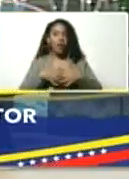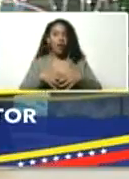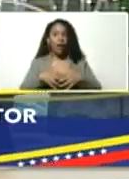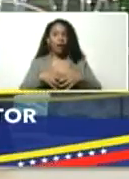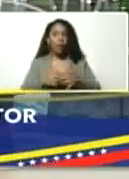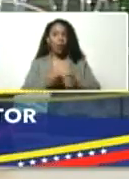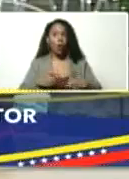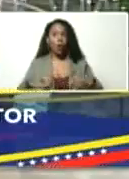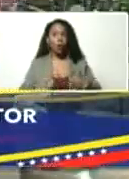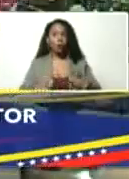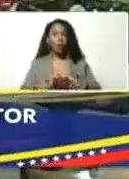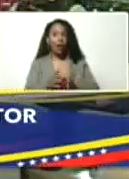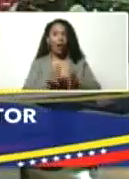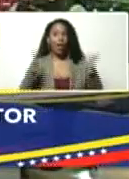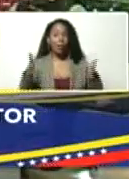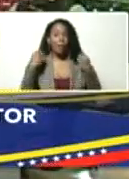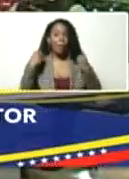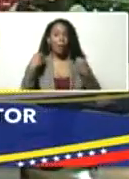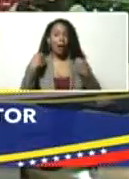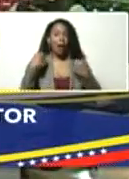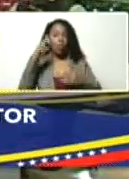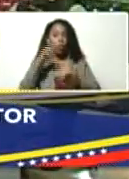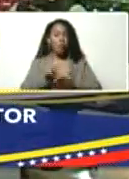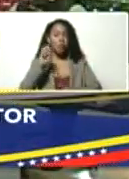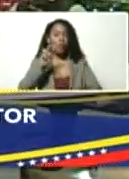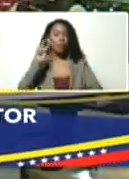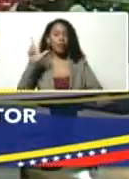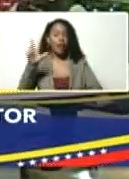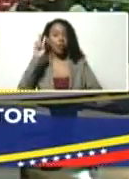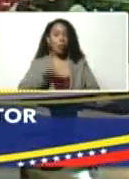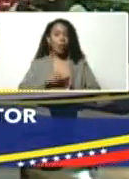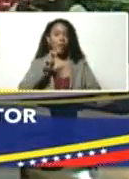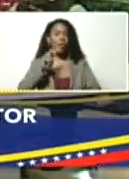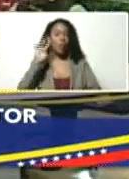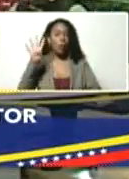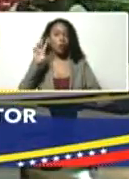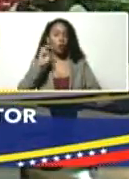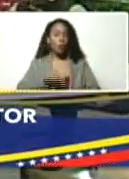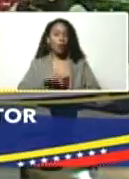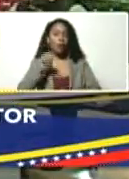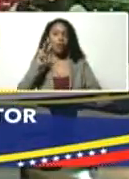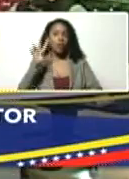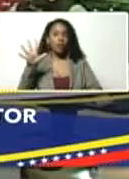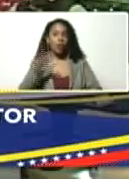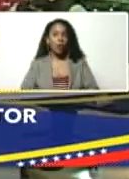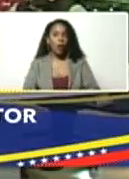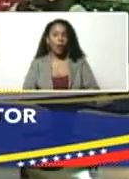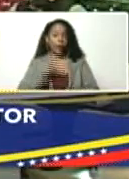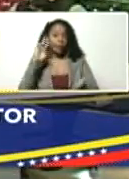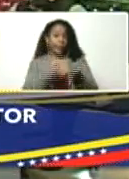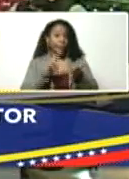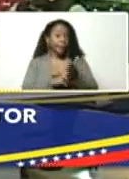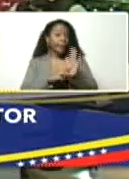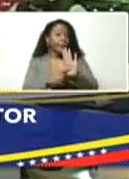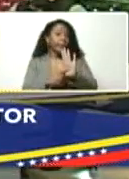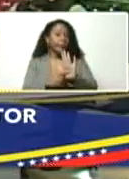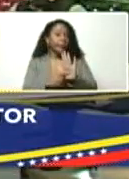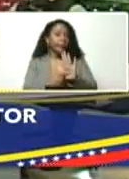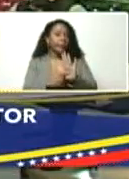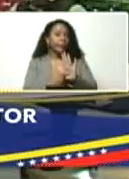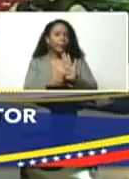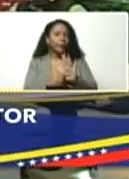crecimiento grande para 2023, 2024, 2025, ¿verdad? En